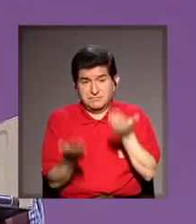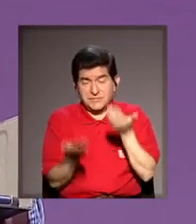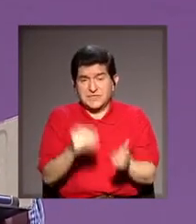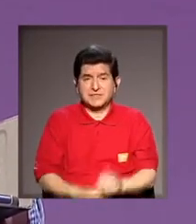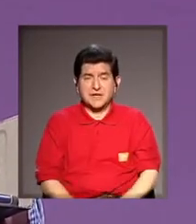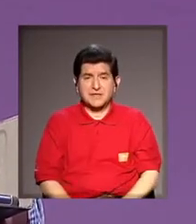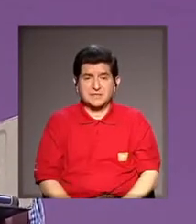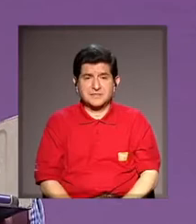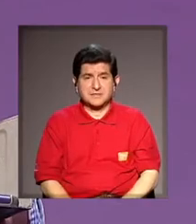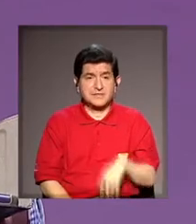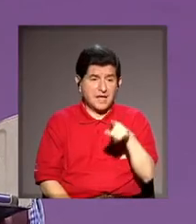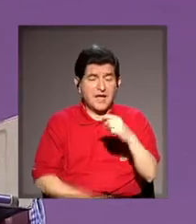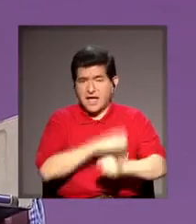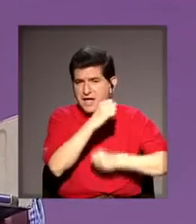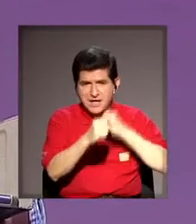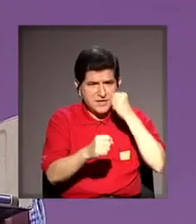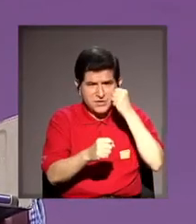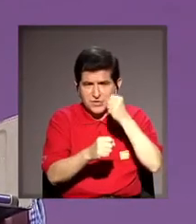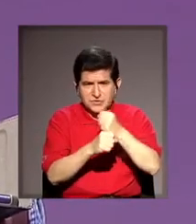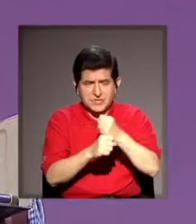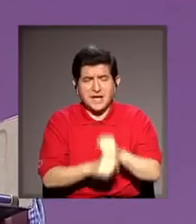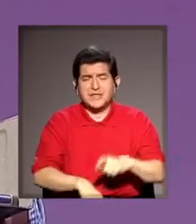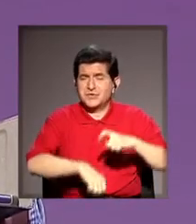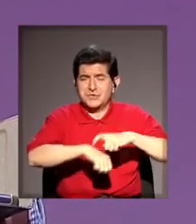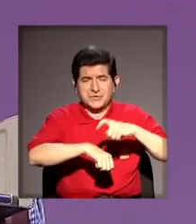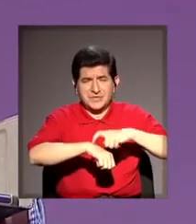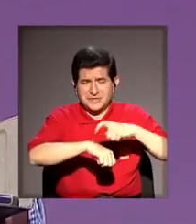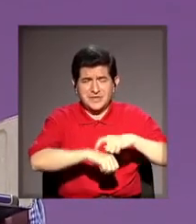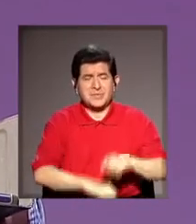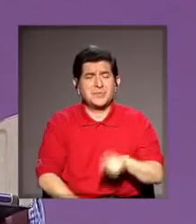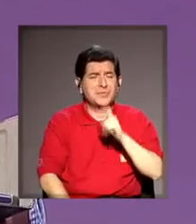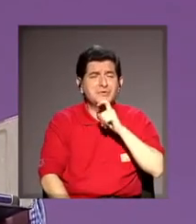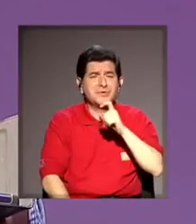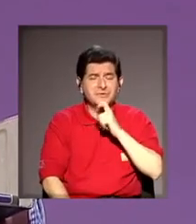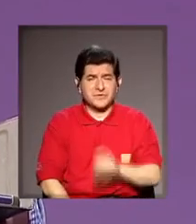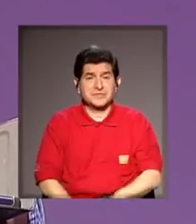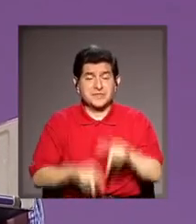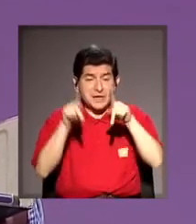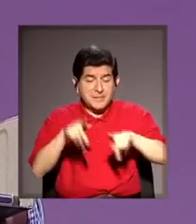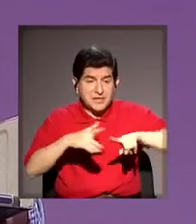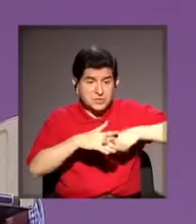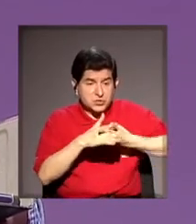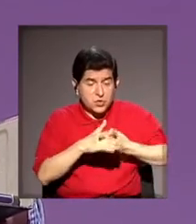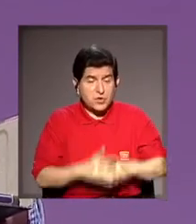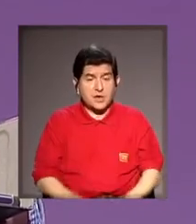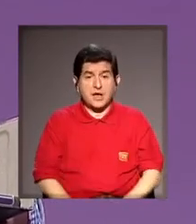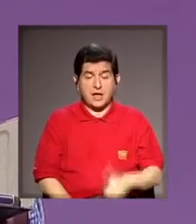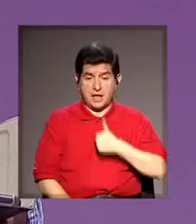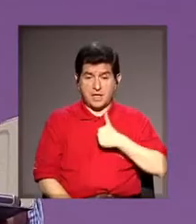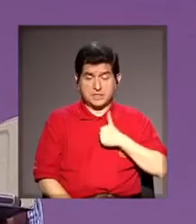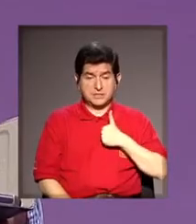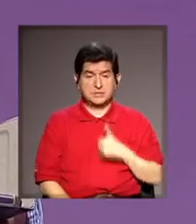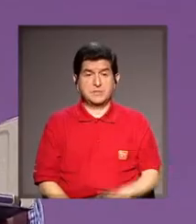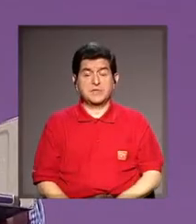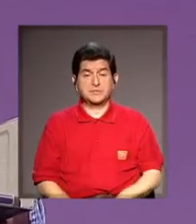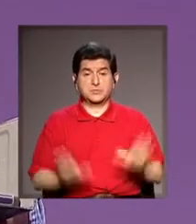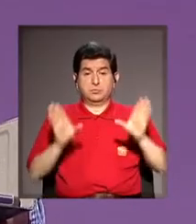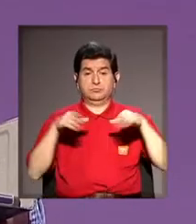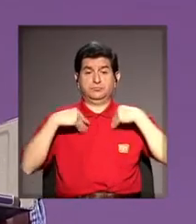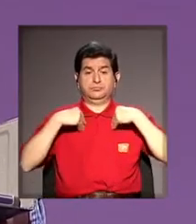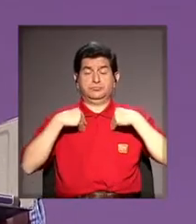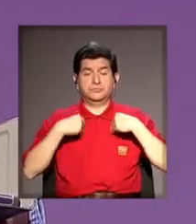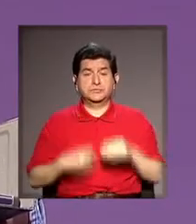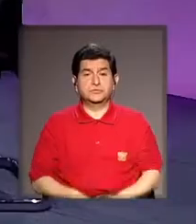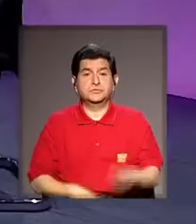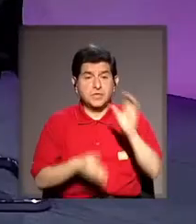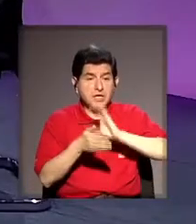que la edad y la época más difícil cuando que la persona empieza a reconocerse y en los